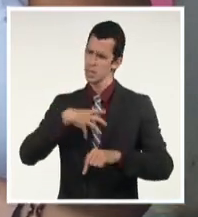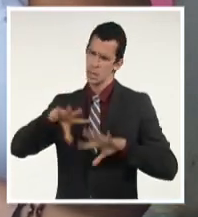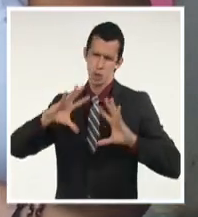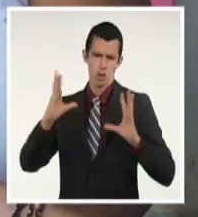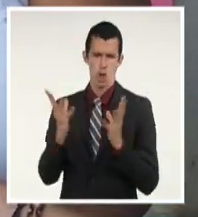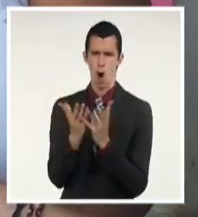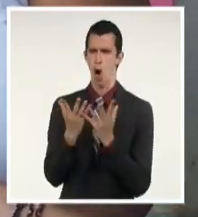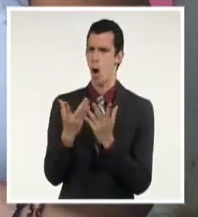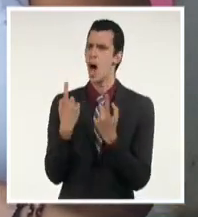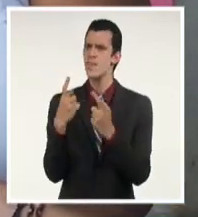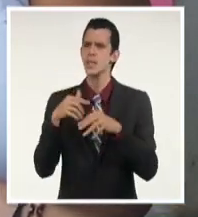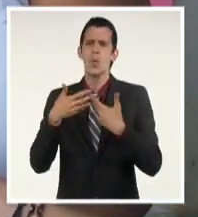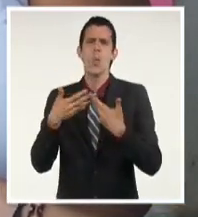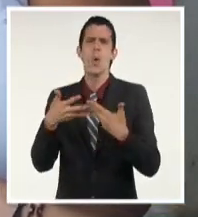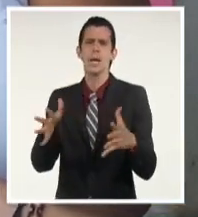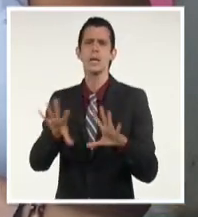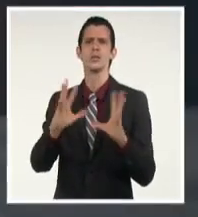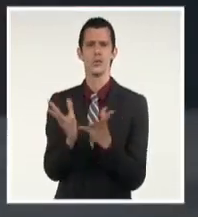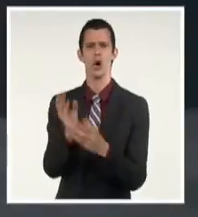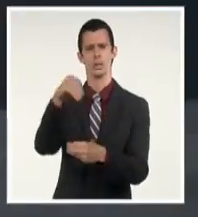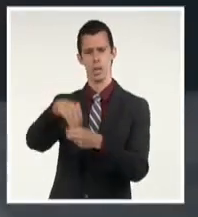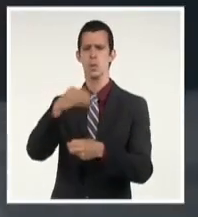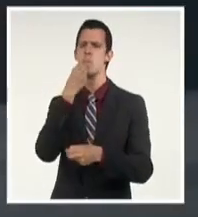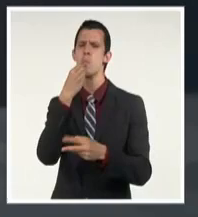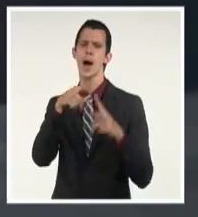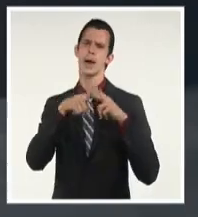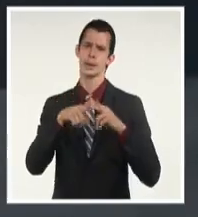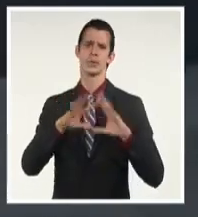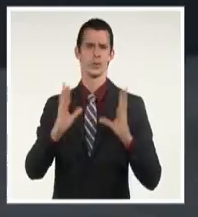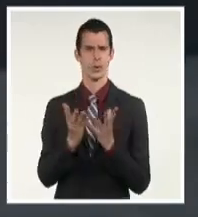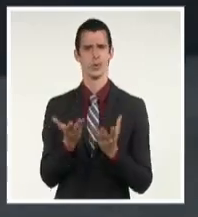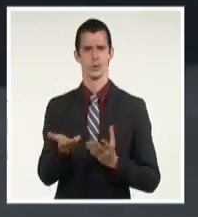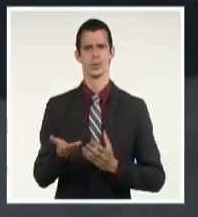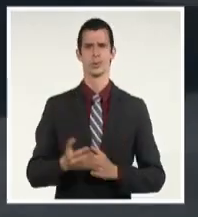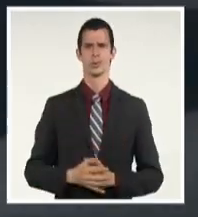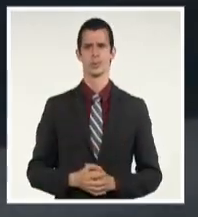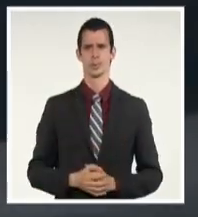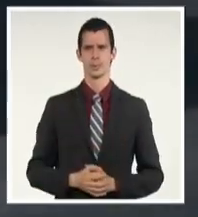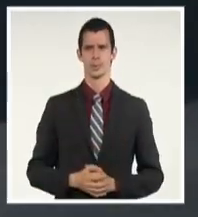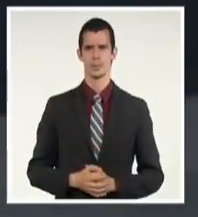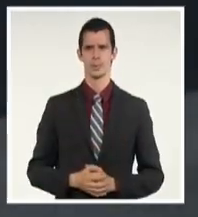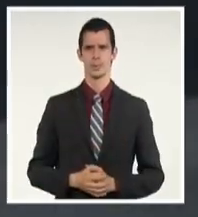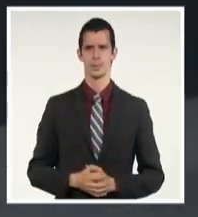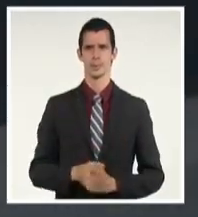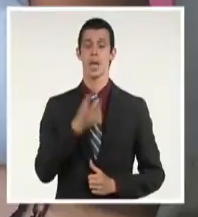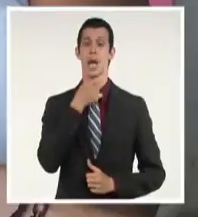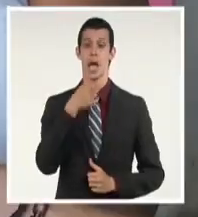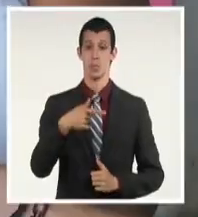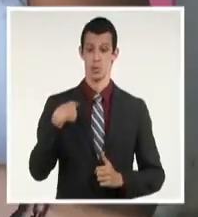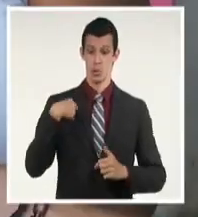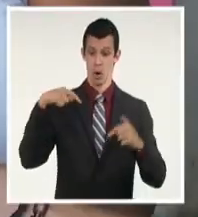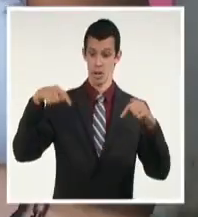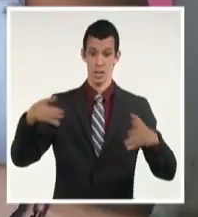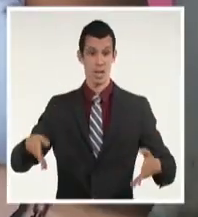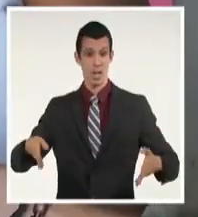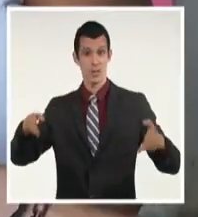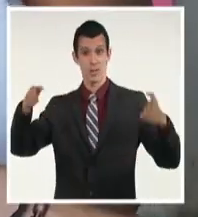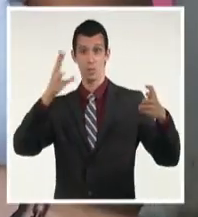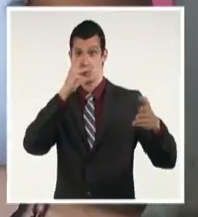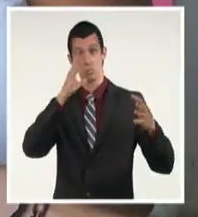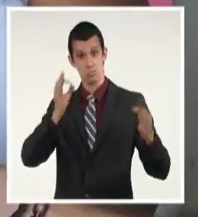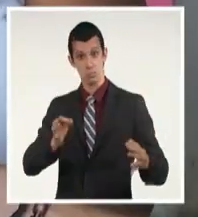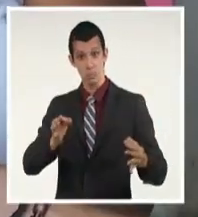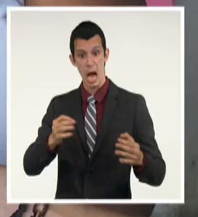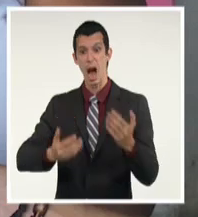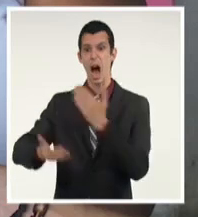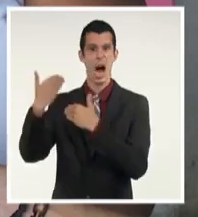necesidades dentro de este mismo barrio. Aquí donde yo estoy en este momento era un marabuzal. El